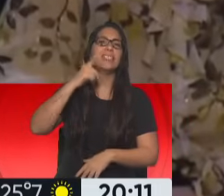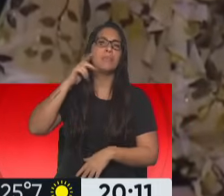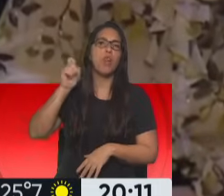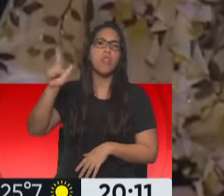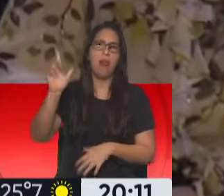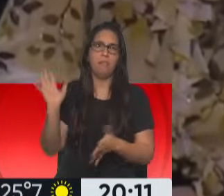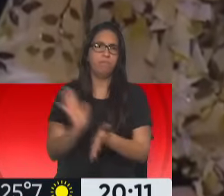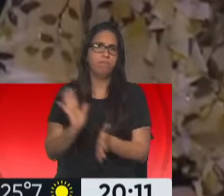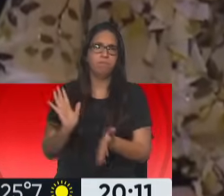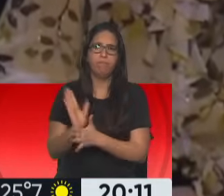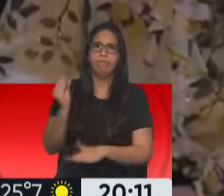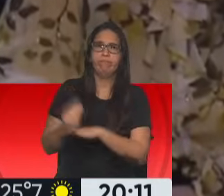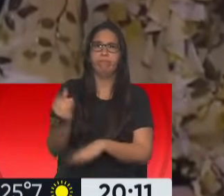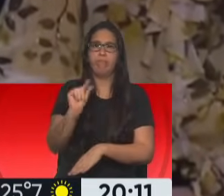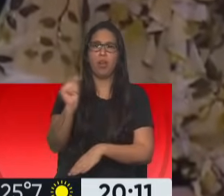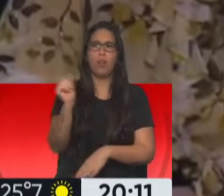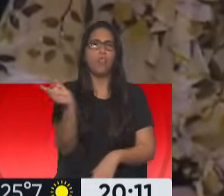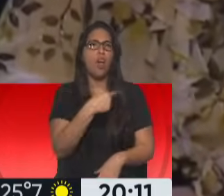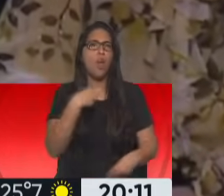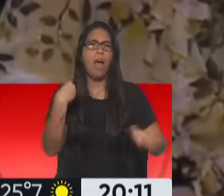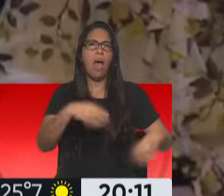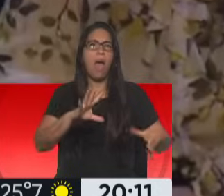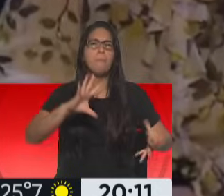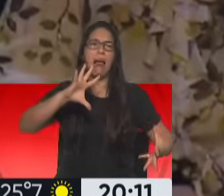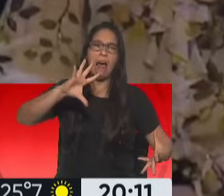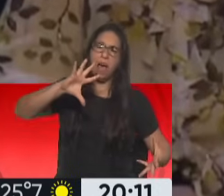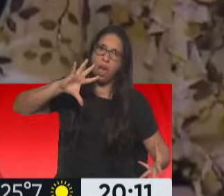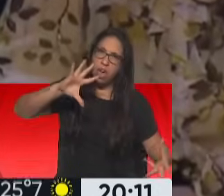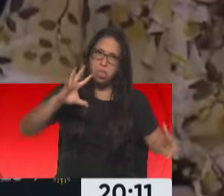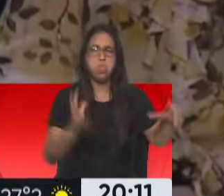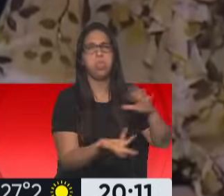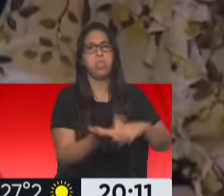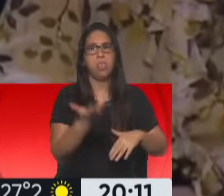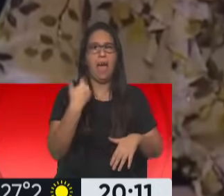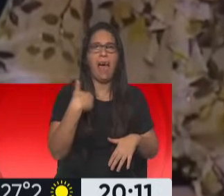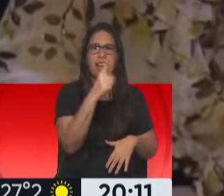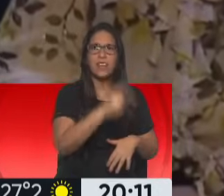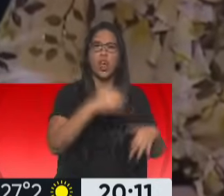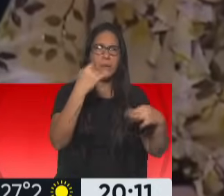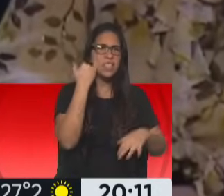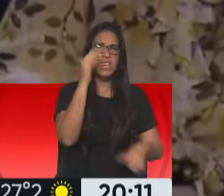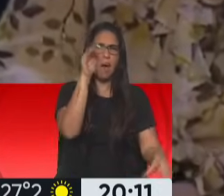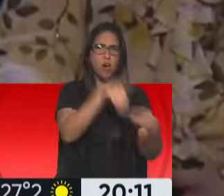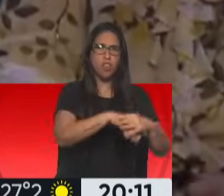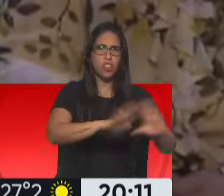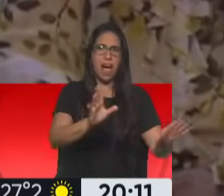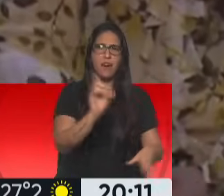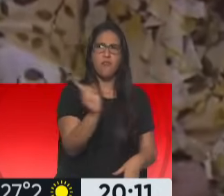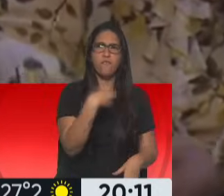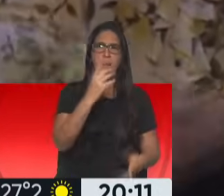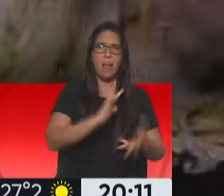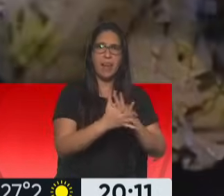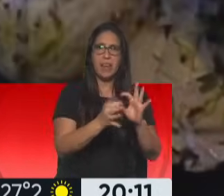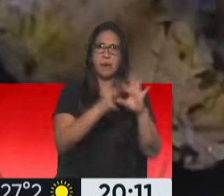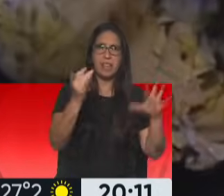todo el aparato para tratar de torcer el rumbo que ya los argentinos de bien eligieron, que es el rumbo en la